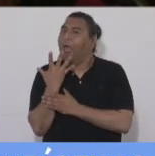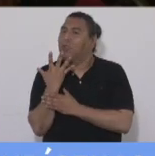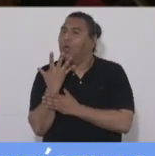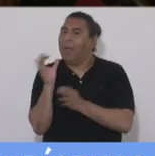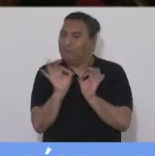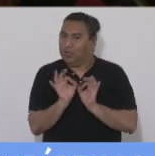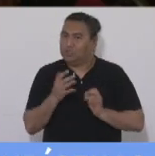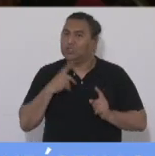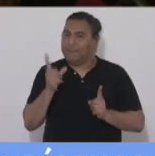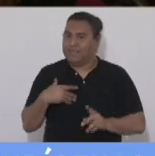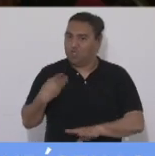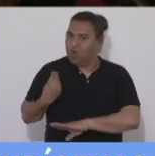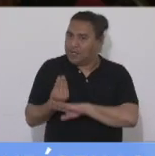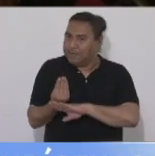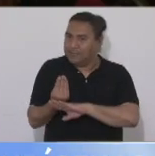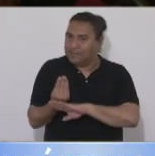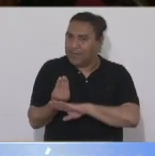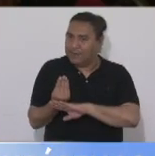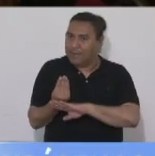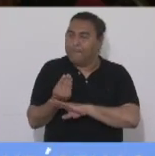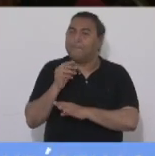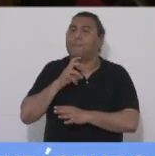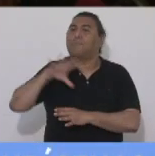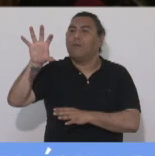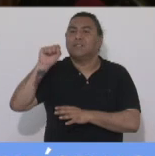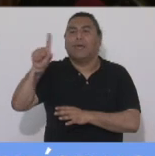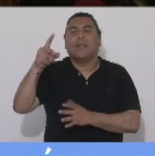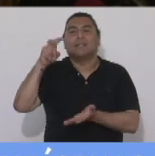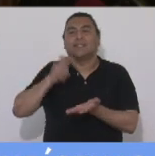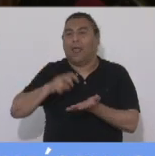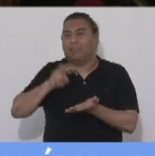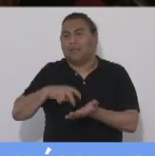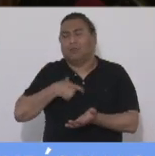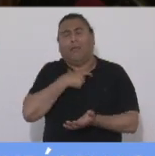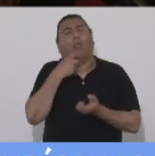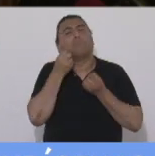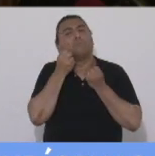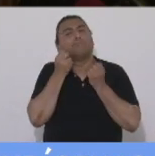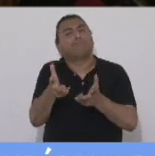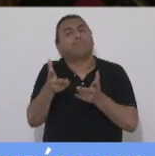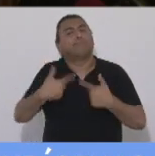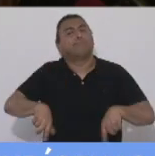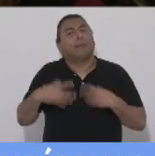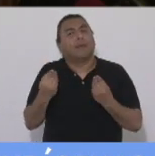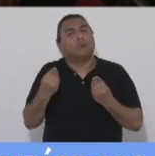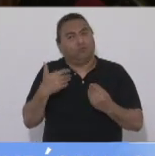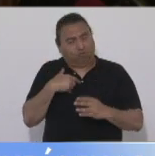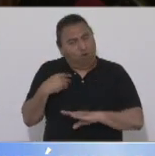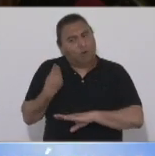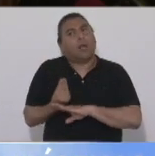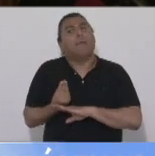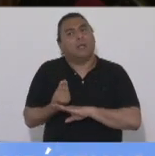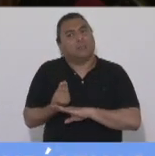representante de la provincia de Salta, quiero decirles que represento una